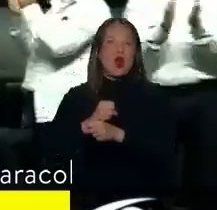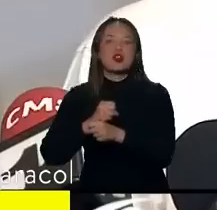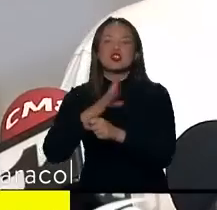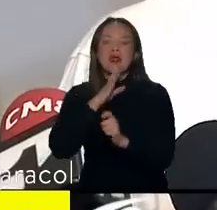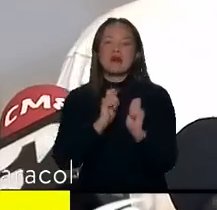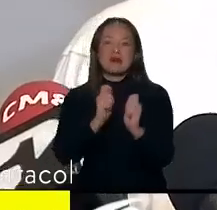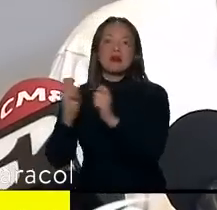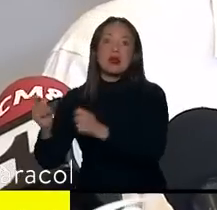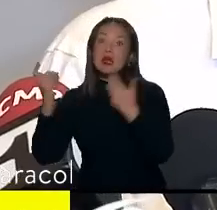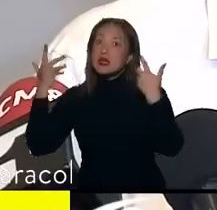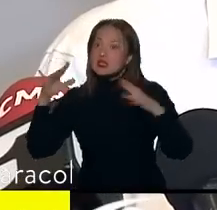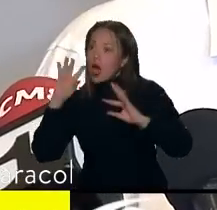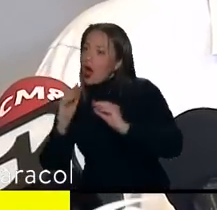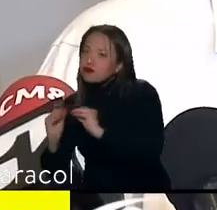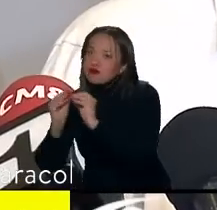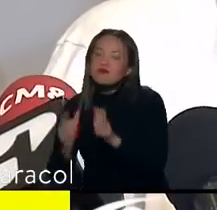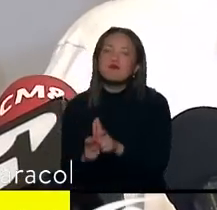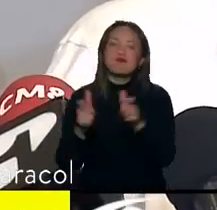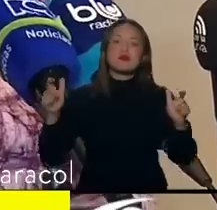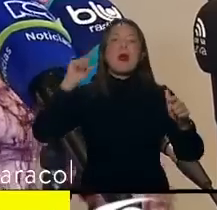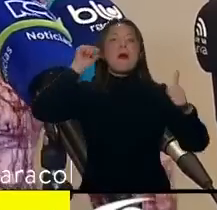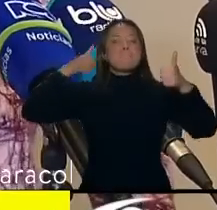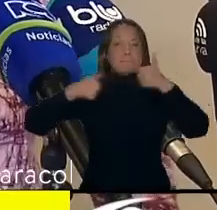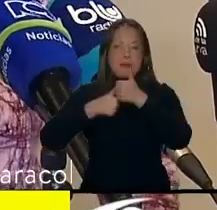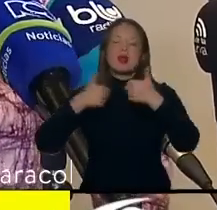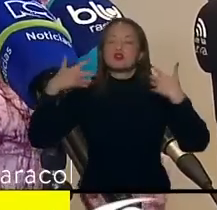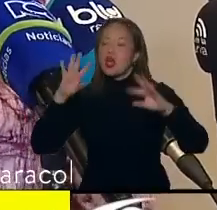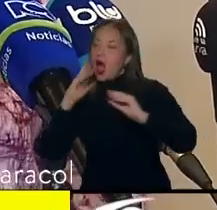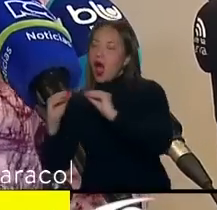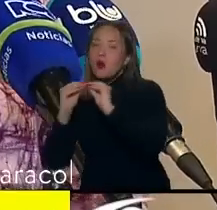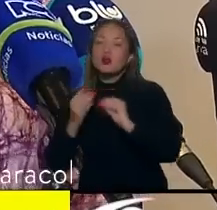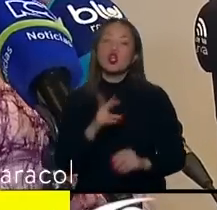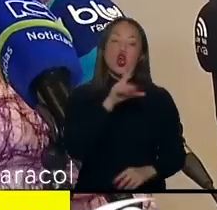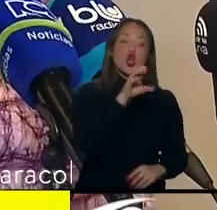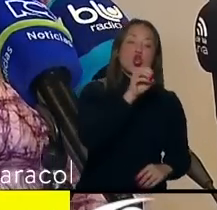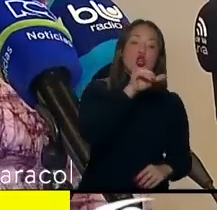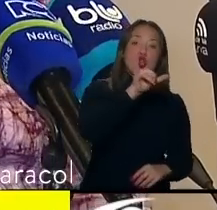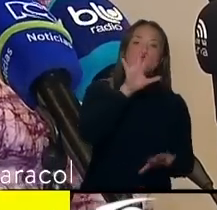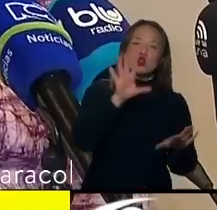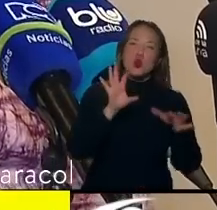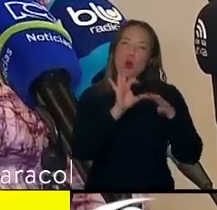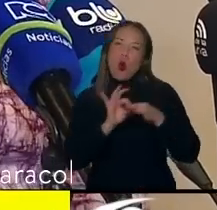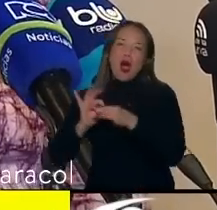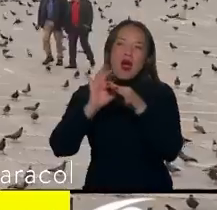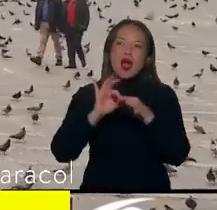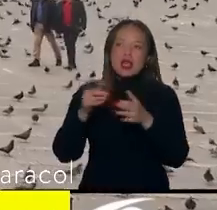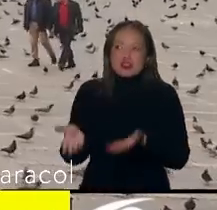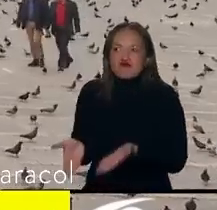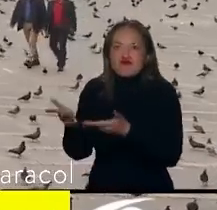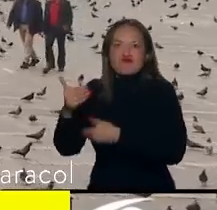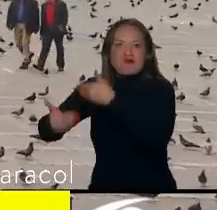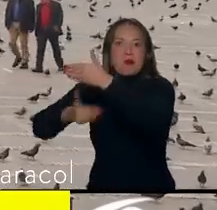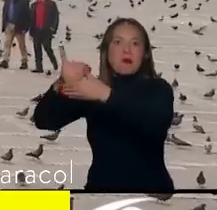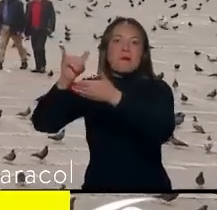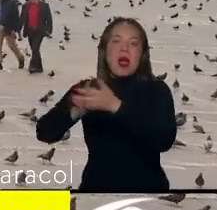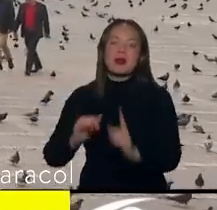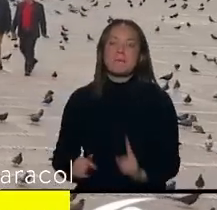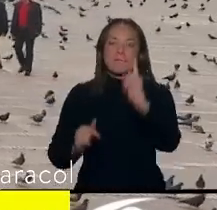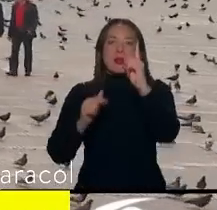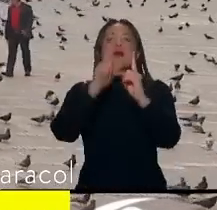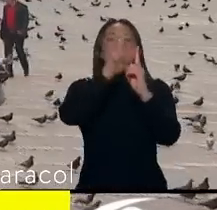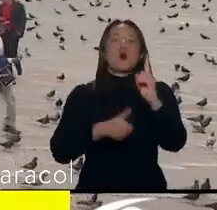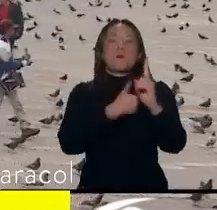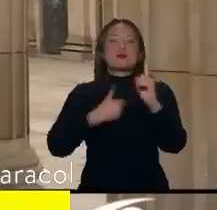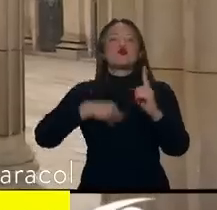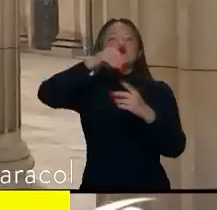conformar mayorías, el pacto histórico lideró los acuerdos. En ese sentido, Roy Barreras, de la coalición que llevó a Petro al poder, se ratificó como el primer presidente